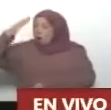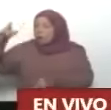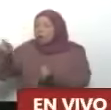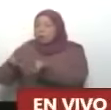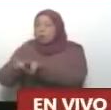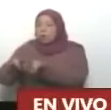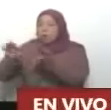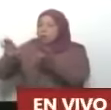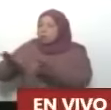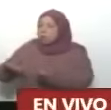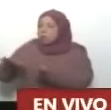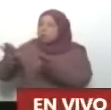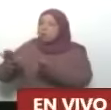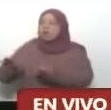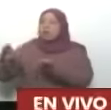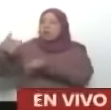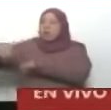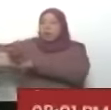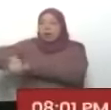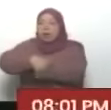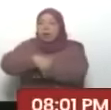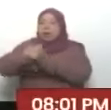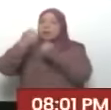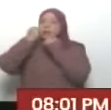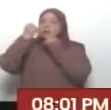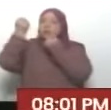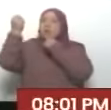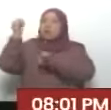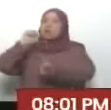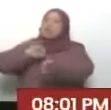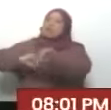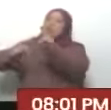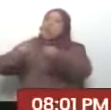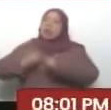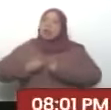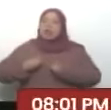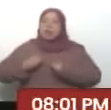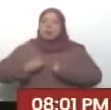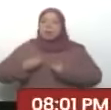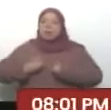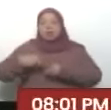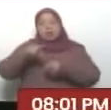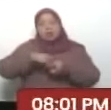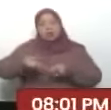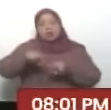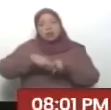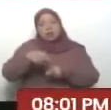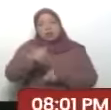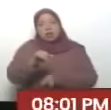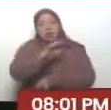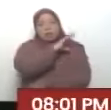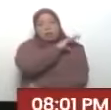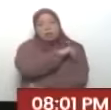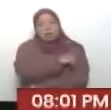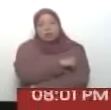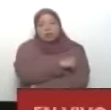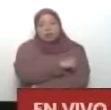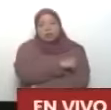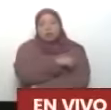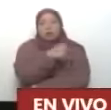voz y lanzarse a las calles a defender la vida de los niños y niñas de Palestina y a denunciar